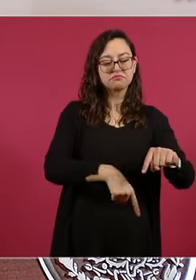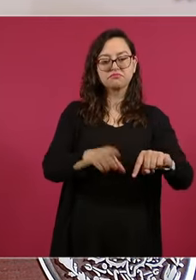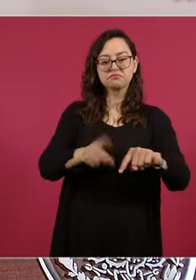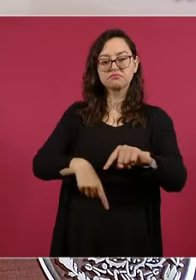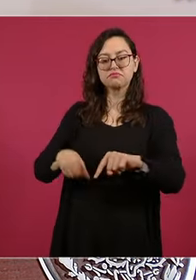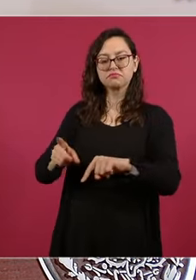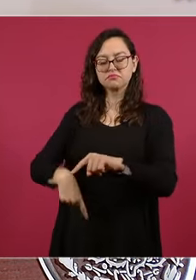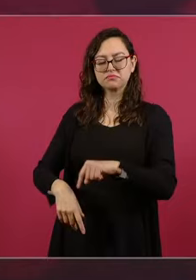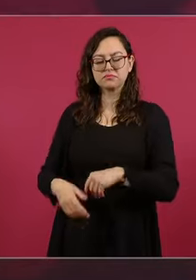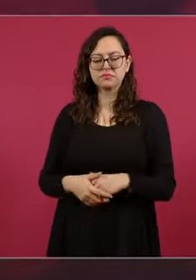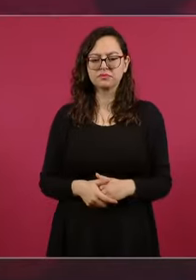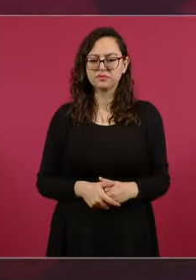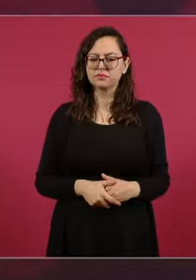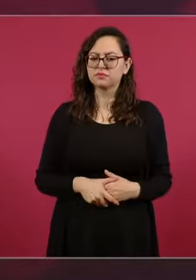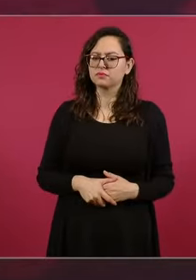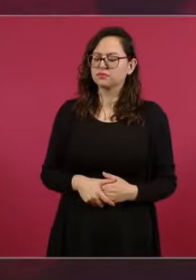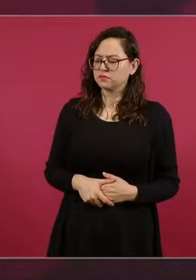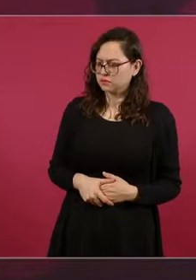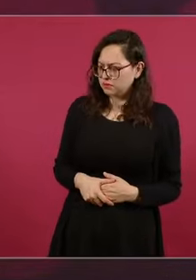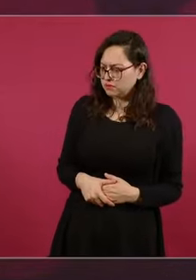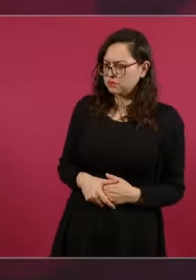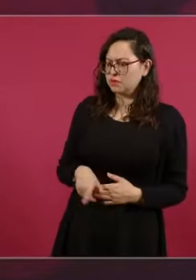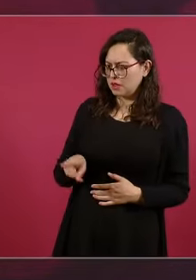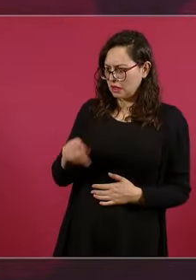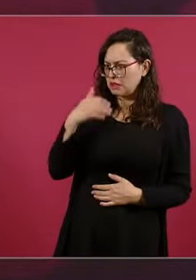Y le dijo, sí, déjame pensarlo.